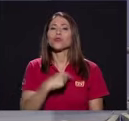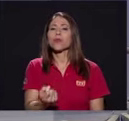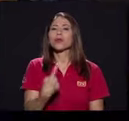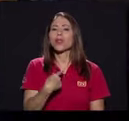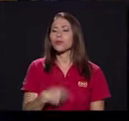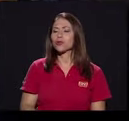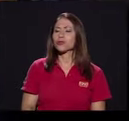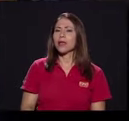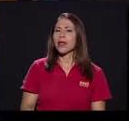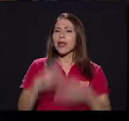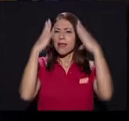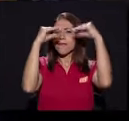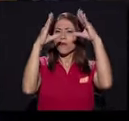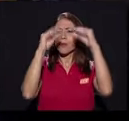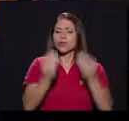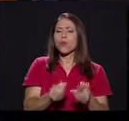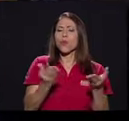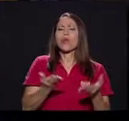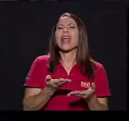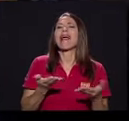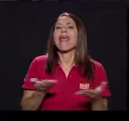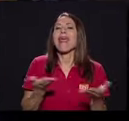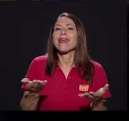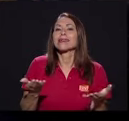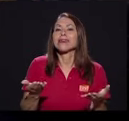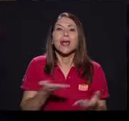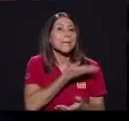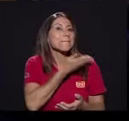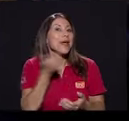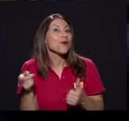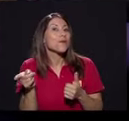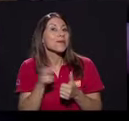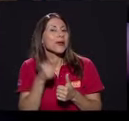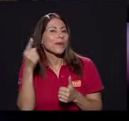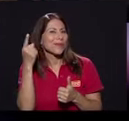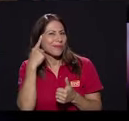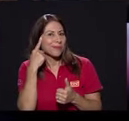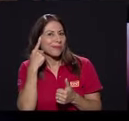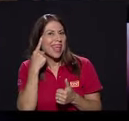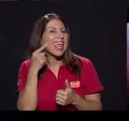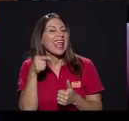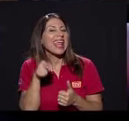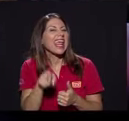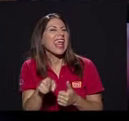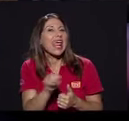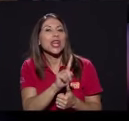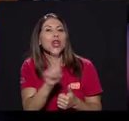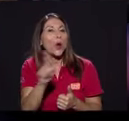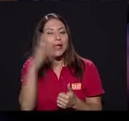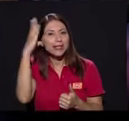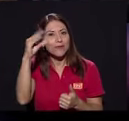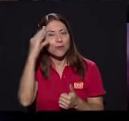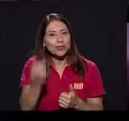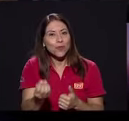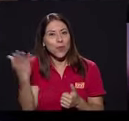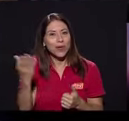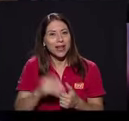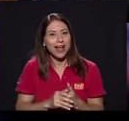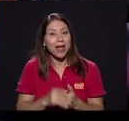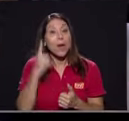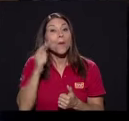la pregunta de qué es información pública. Deberíamos ir más bien por descarte diciendo qué no es información pública. Porque son muy pocas cosas las que califican para